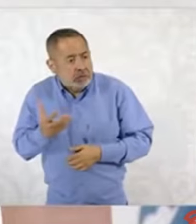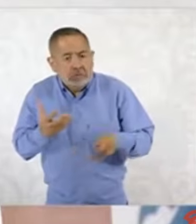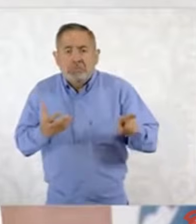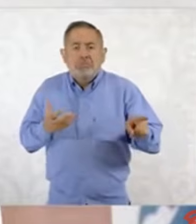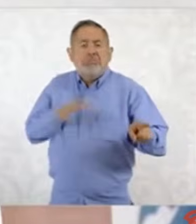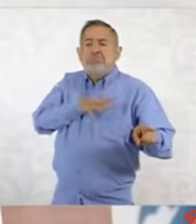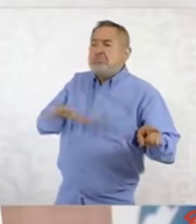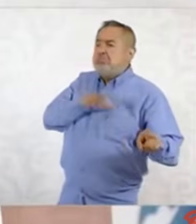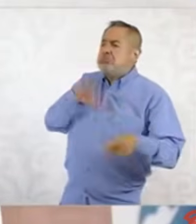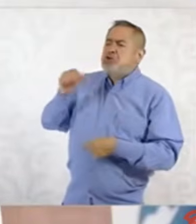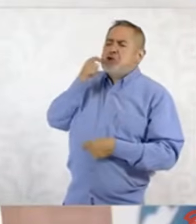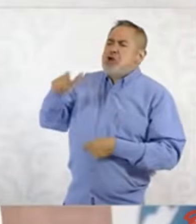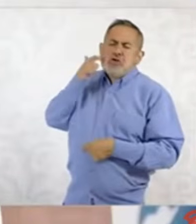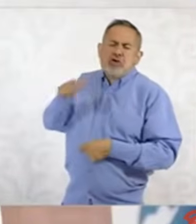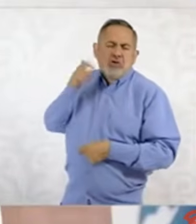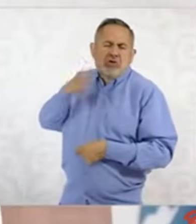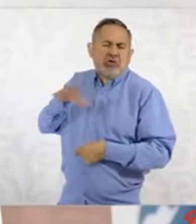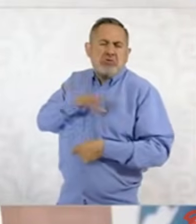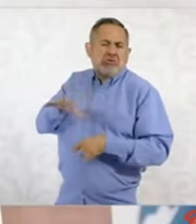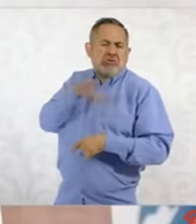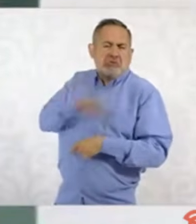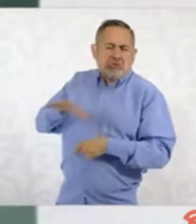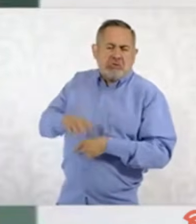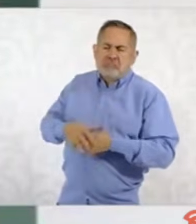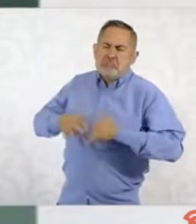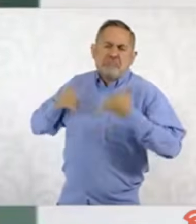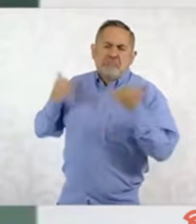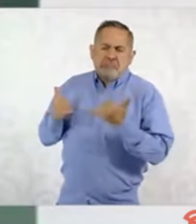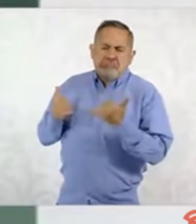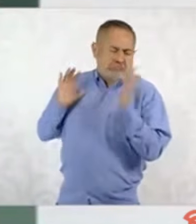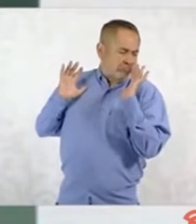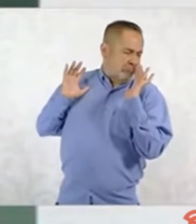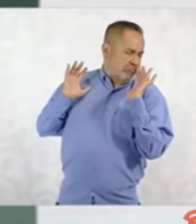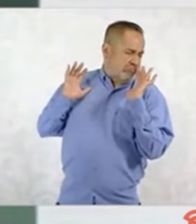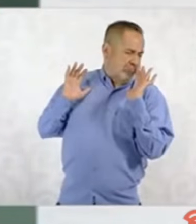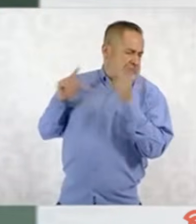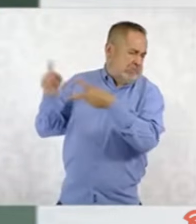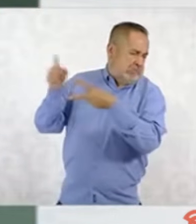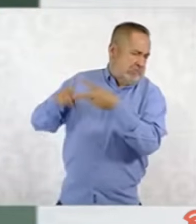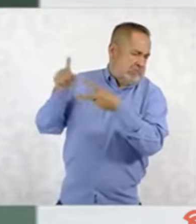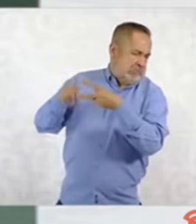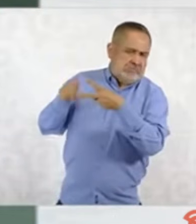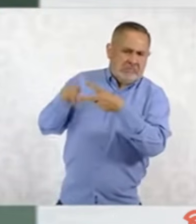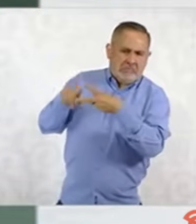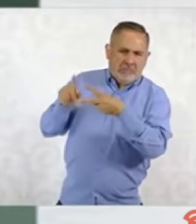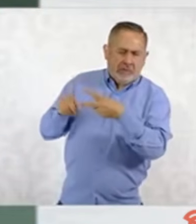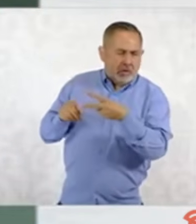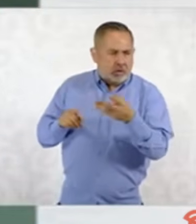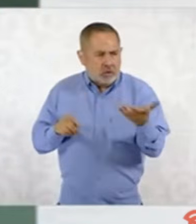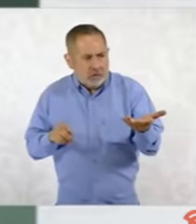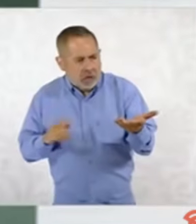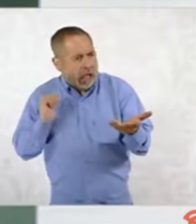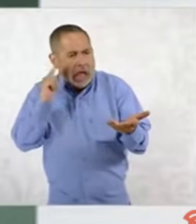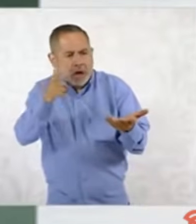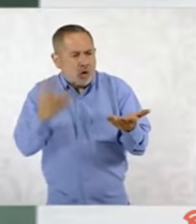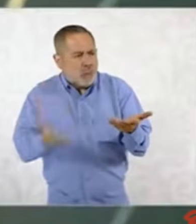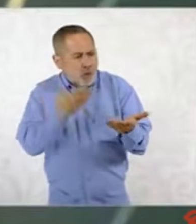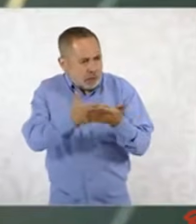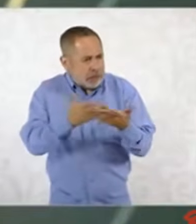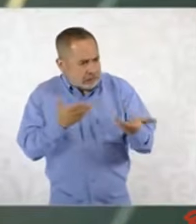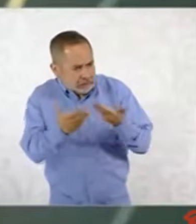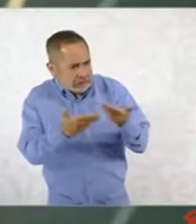proceso de aproximaciones, no se movieron de su punto original, nunca presentaron una contrapropuesta en la